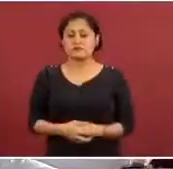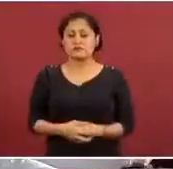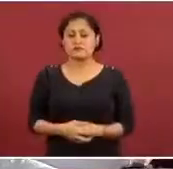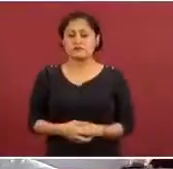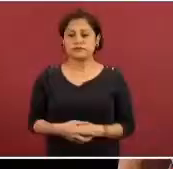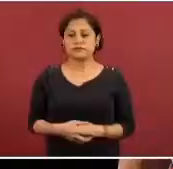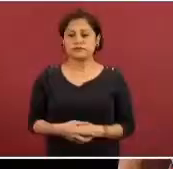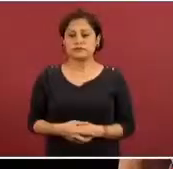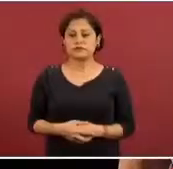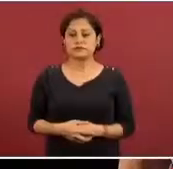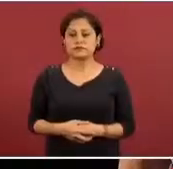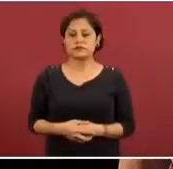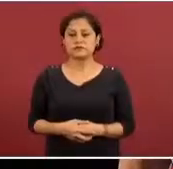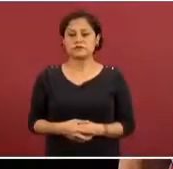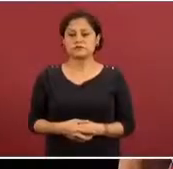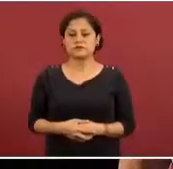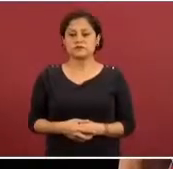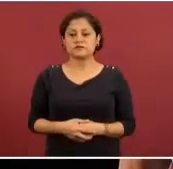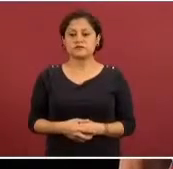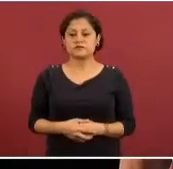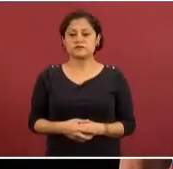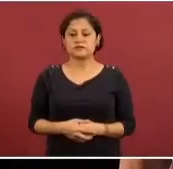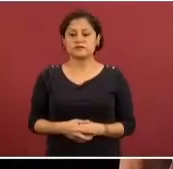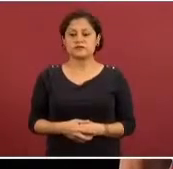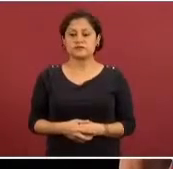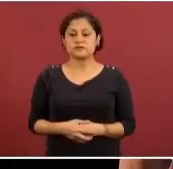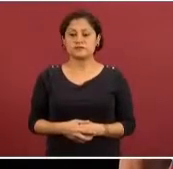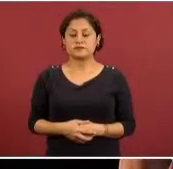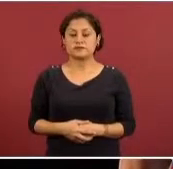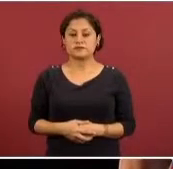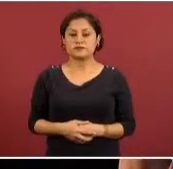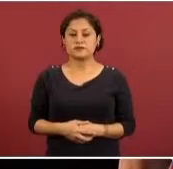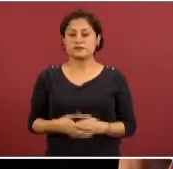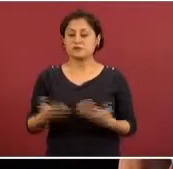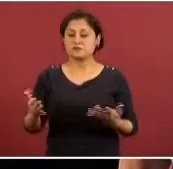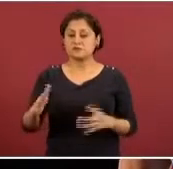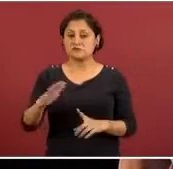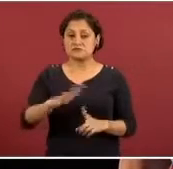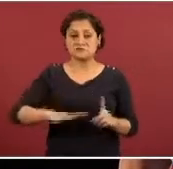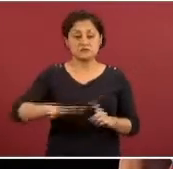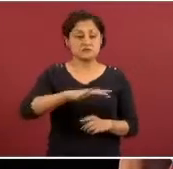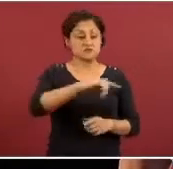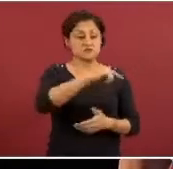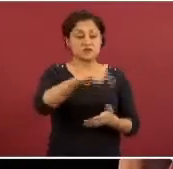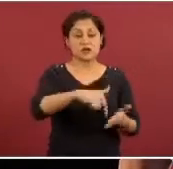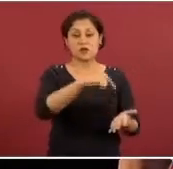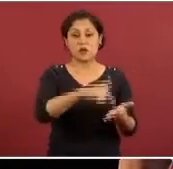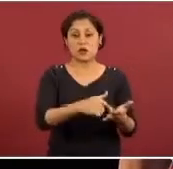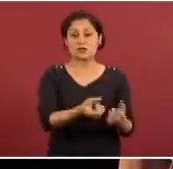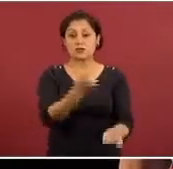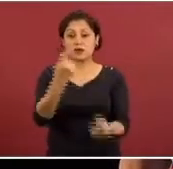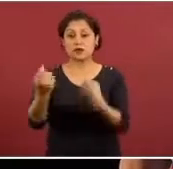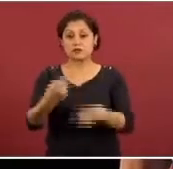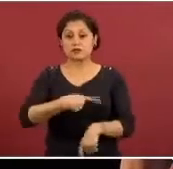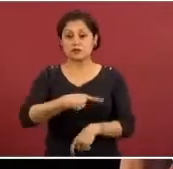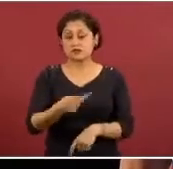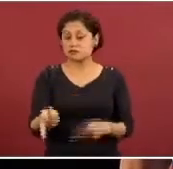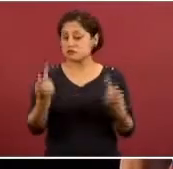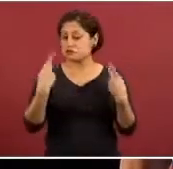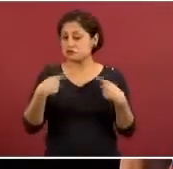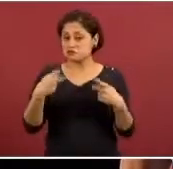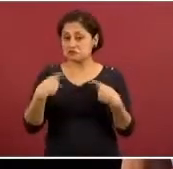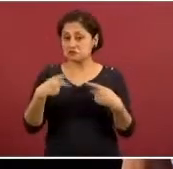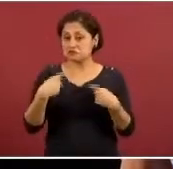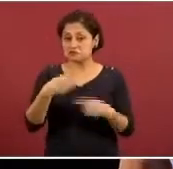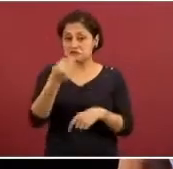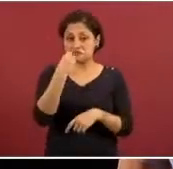quiera que los aleje de la realidad, pero en los colonias populares, la gente, y en el centro de la ciudad, la gente come, están los estantes de